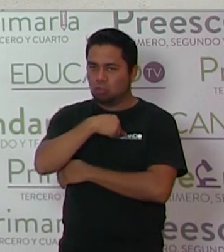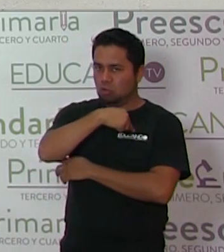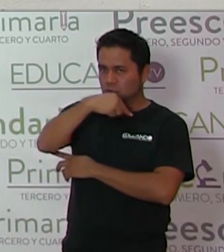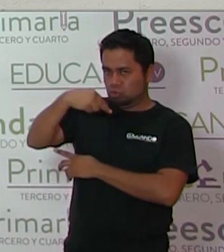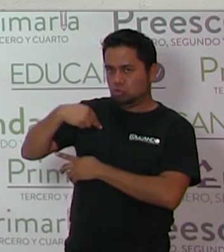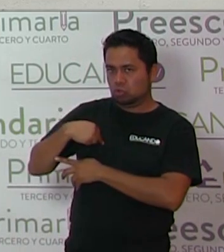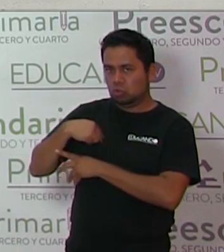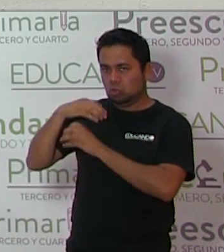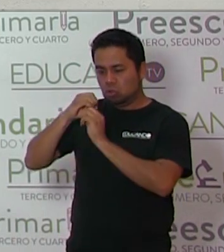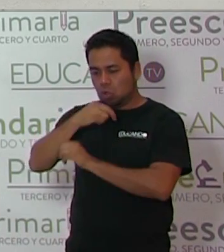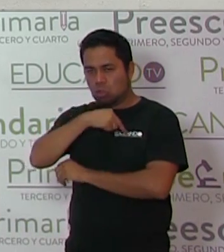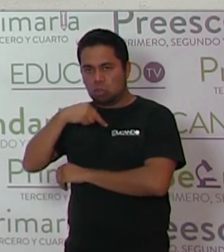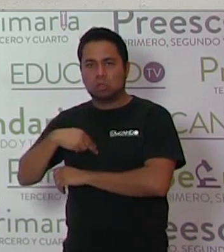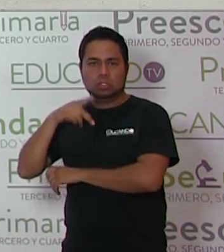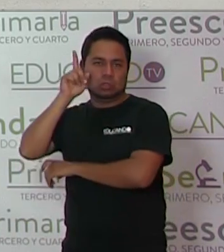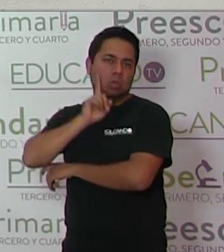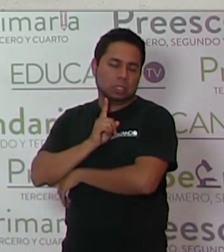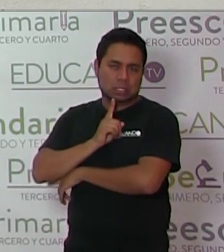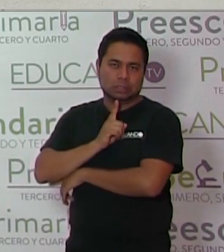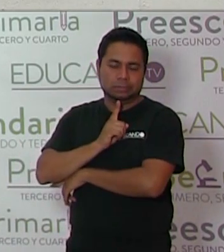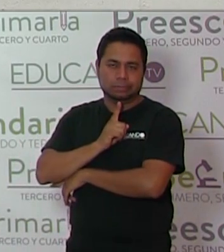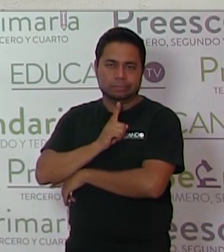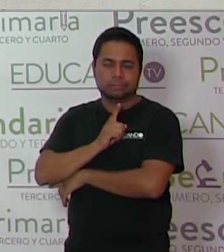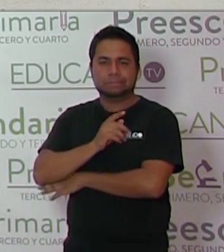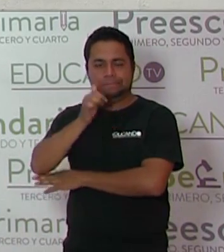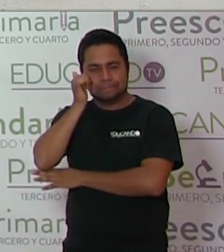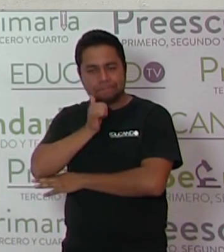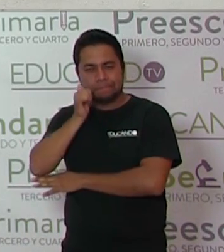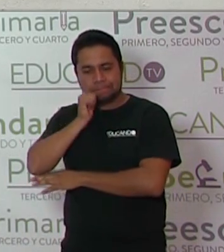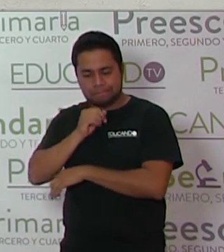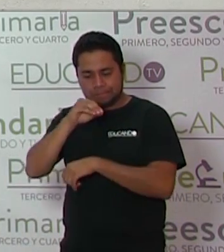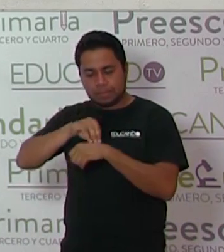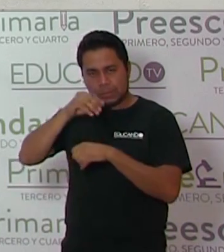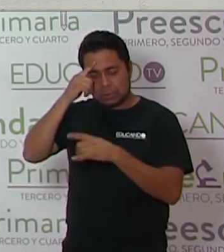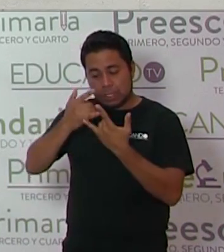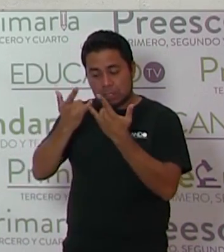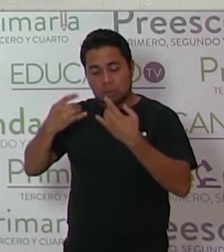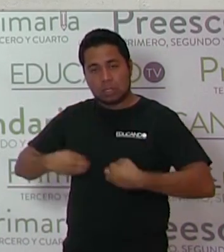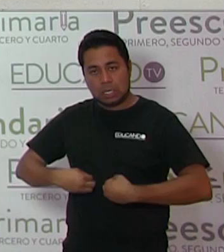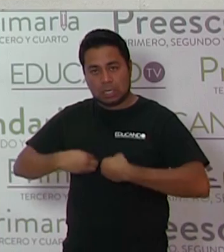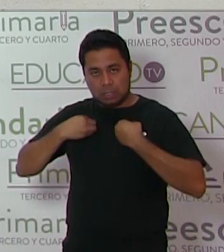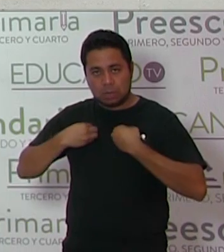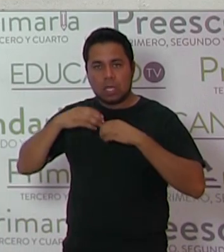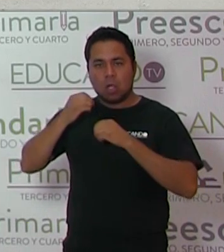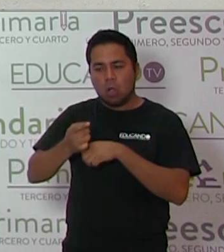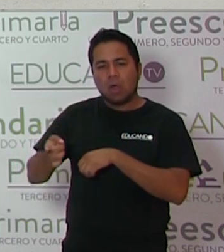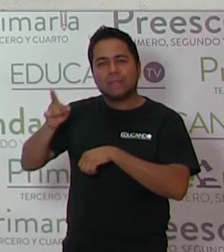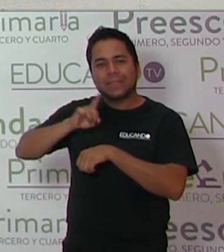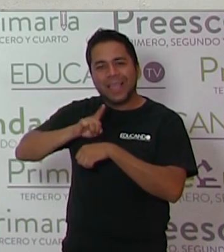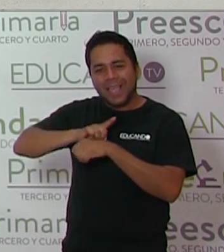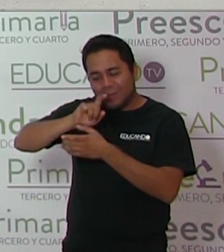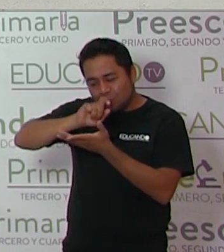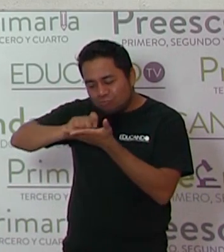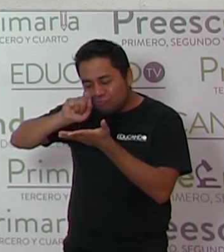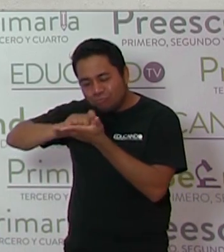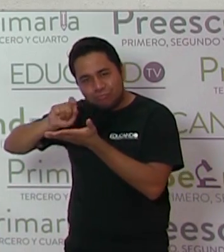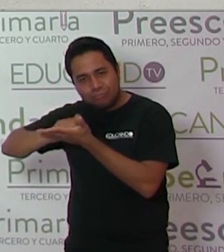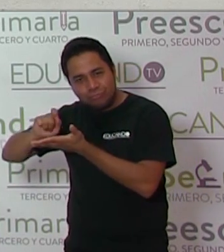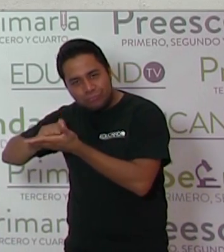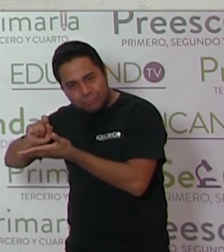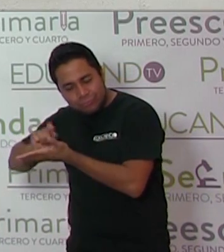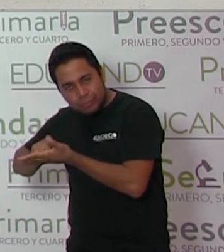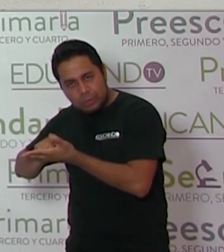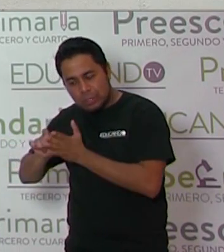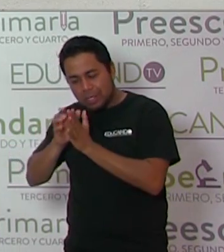nosotros o nosotras. Se usa sobre todo en las autobiografías o en los diarios.